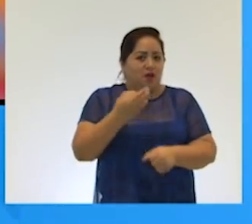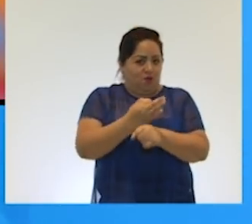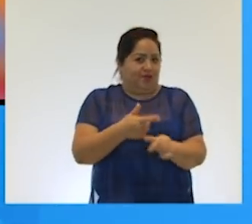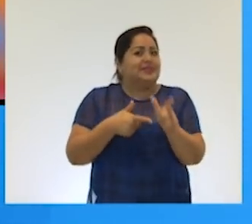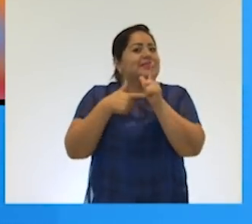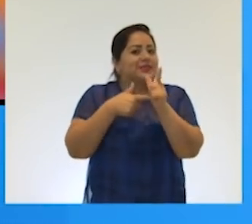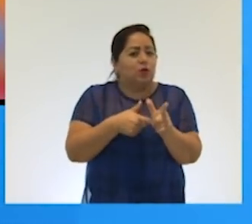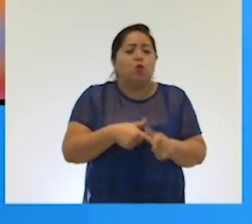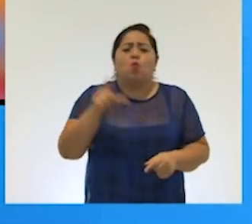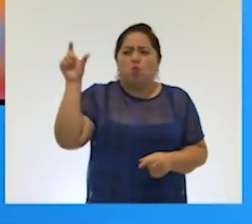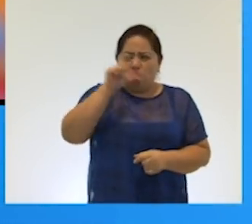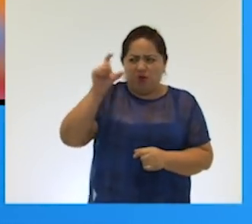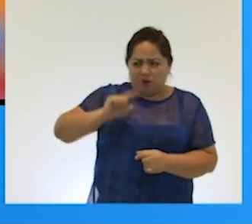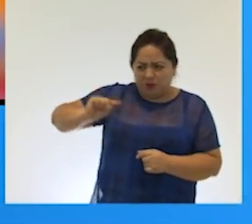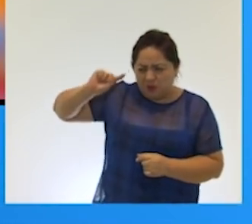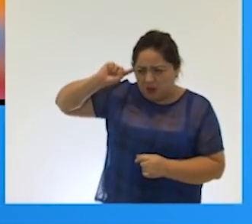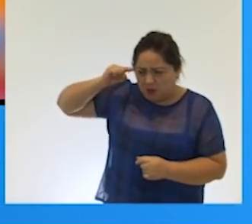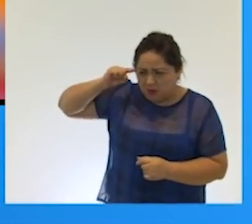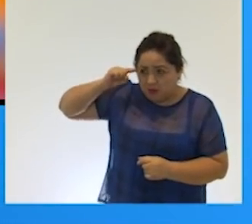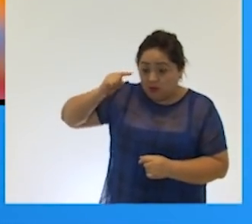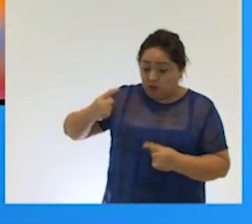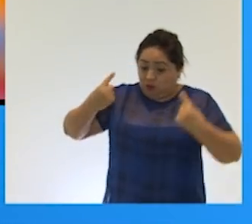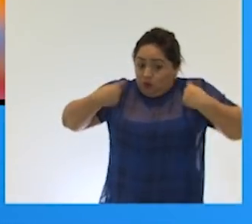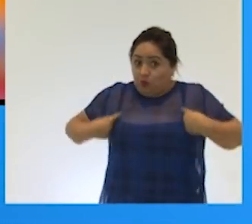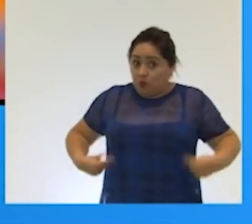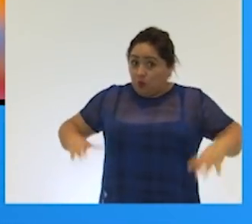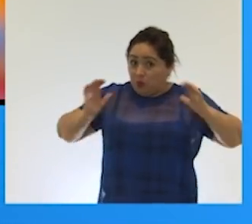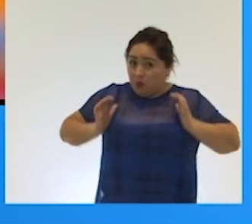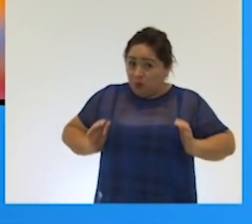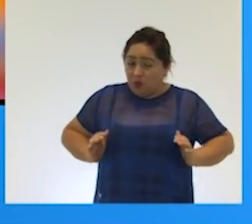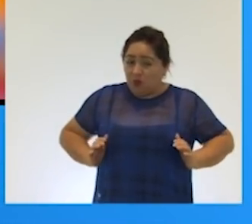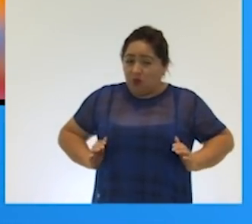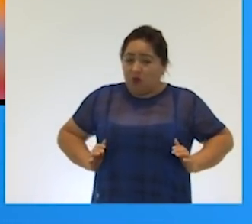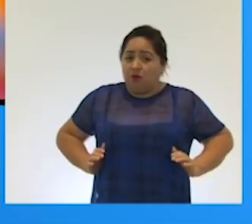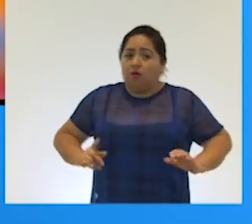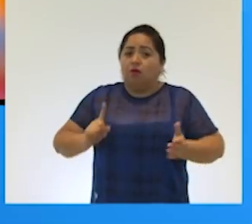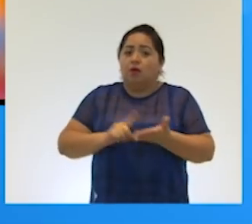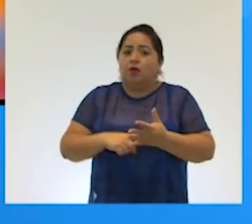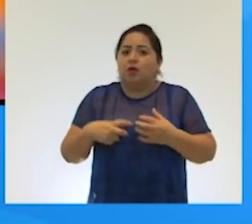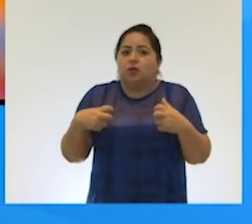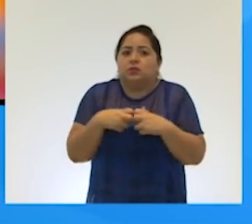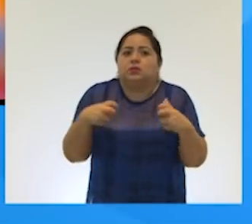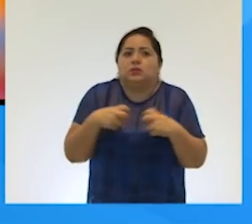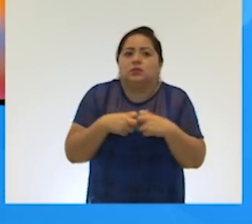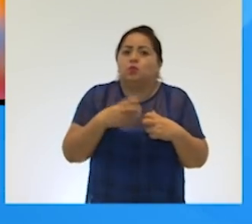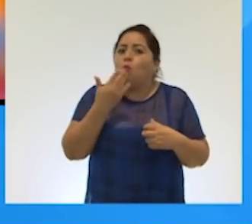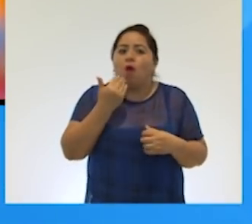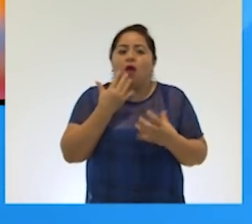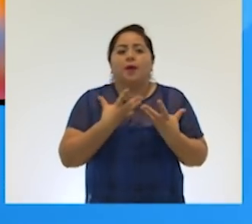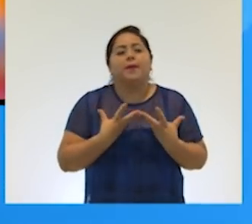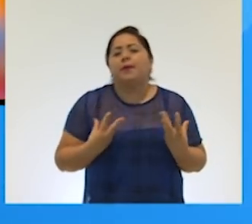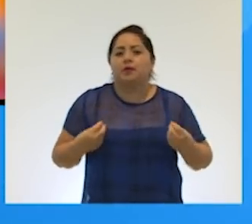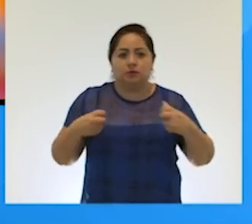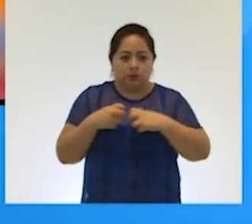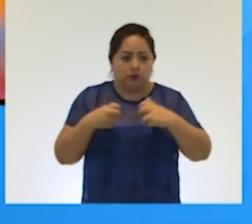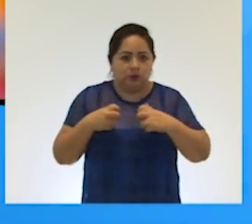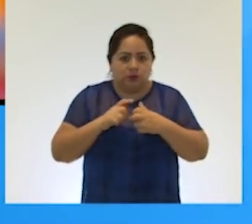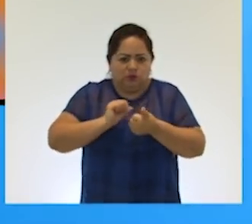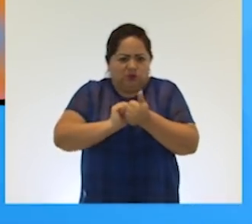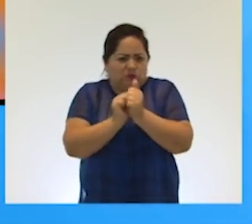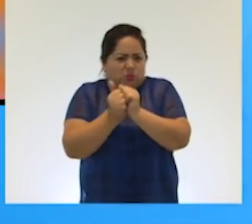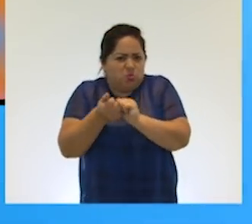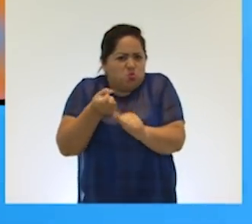Continuemos. Cuando nos enojamos, nuestro cuerpo deja de estar relajado y se pone tenso. Nuestros músculos se